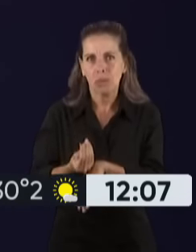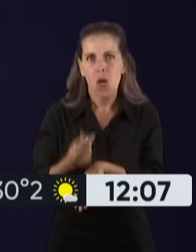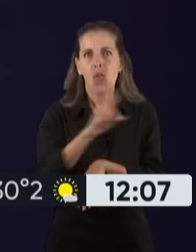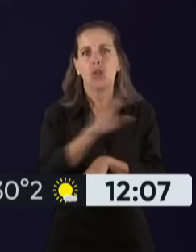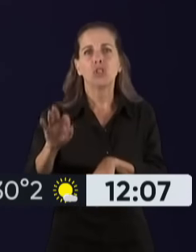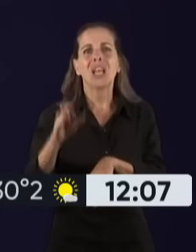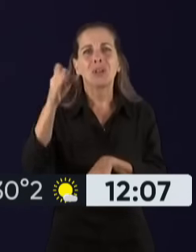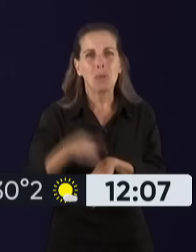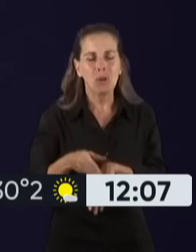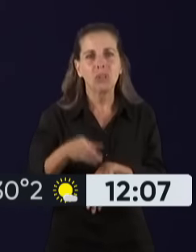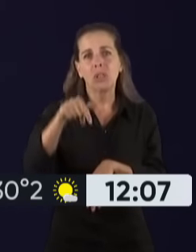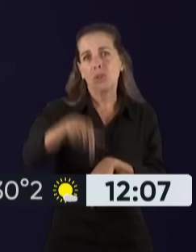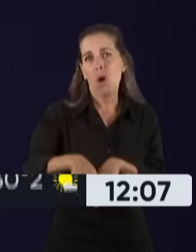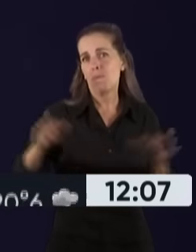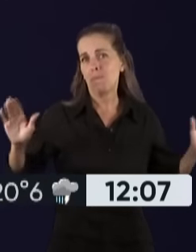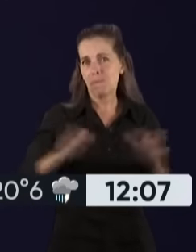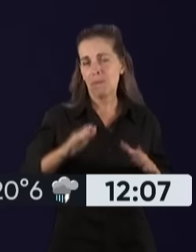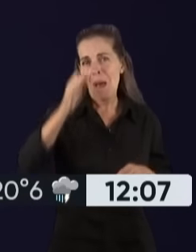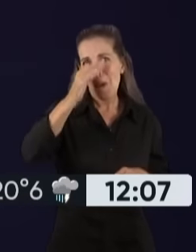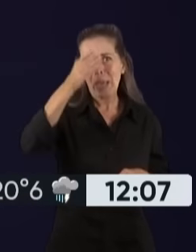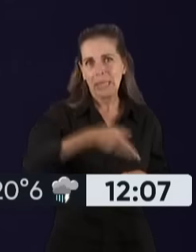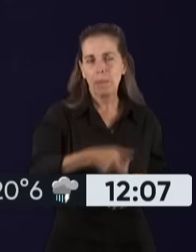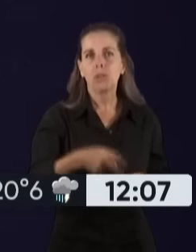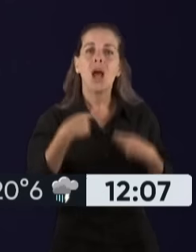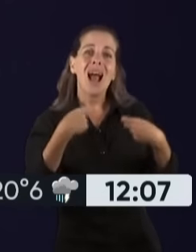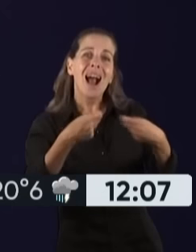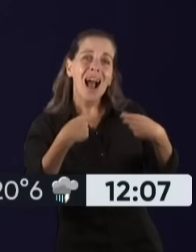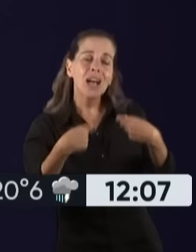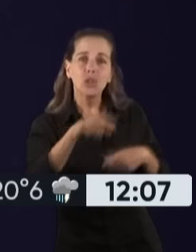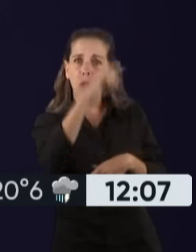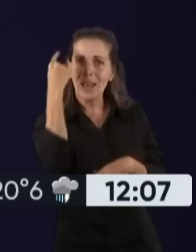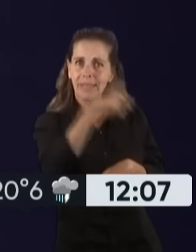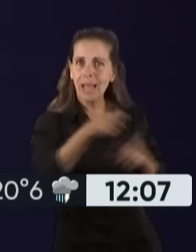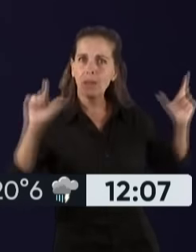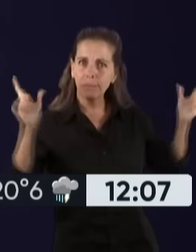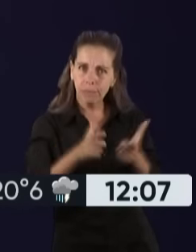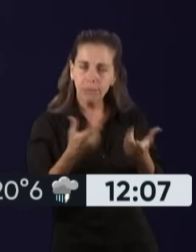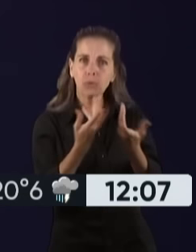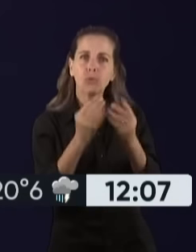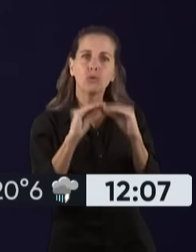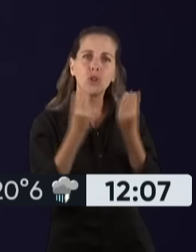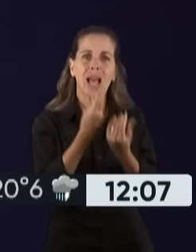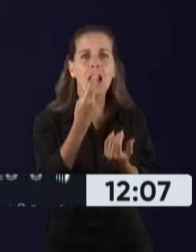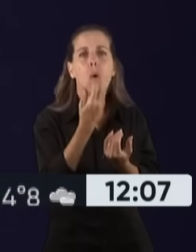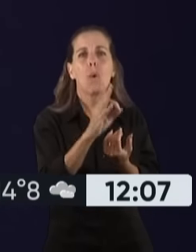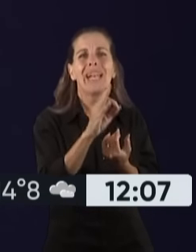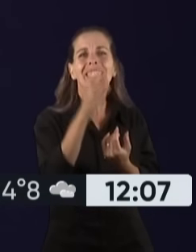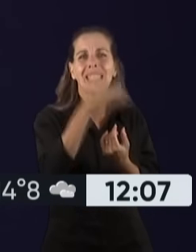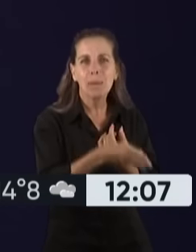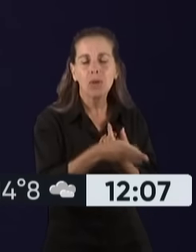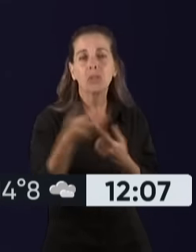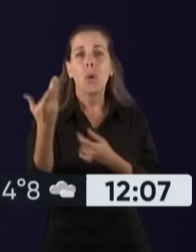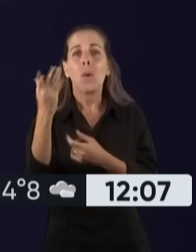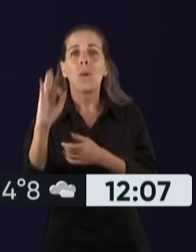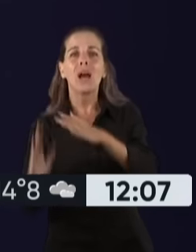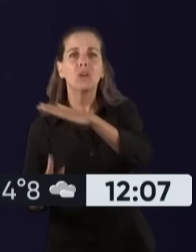del 20% la reducción del gasto primario del estado en términos reales fue de un 40% El Banco Central compró más